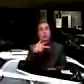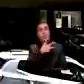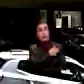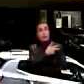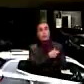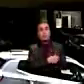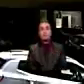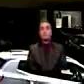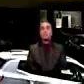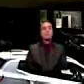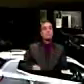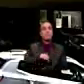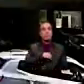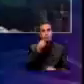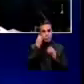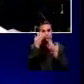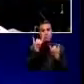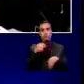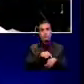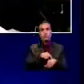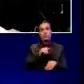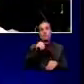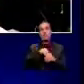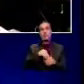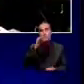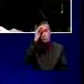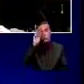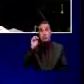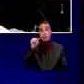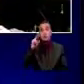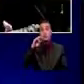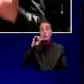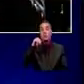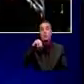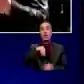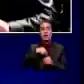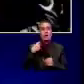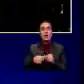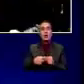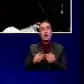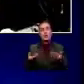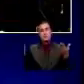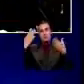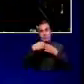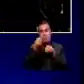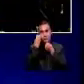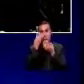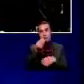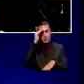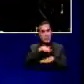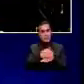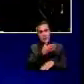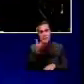dosis. Es lo que nosotros informamos a esta hora desde el Hospital Carlos Andrade Marín de la capital. Hasta aquí nuestro informe. Buenas tardes.